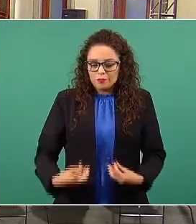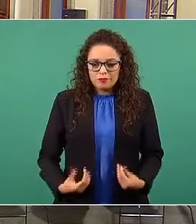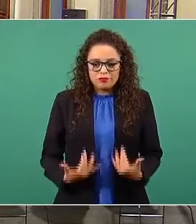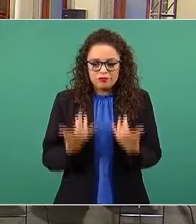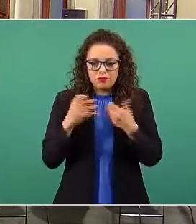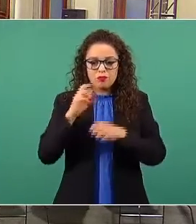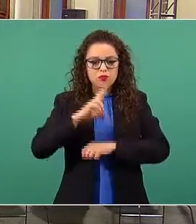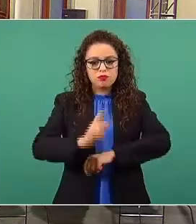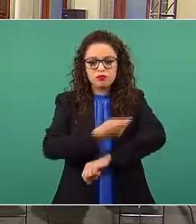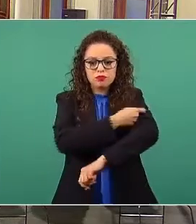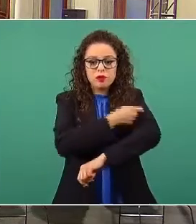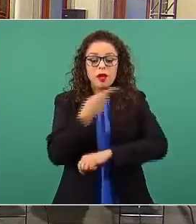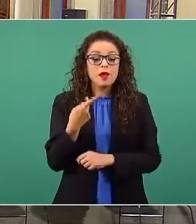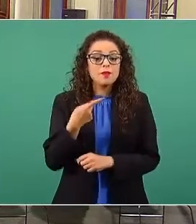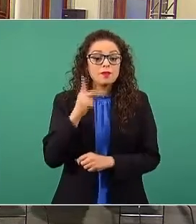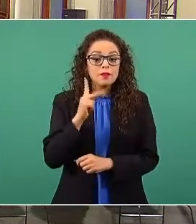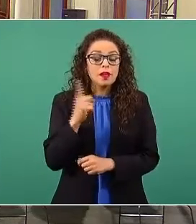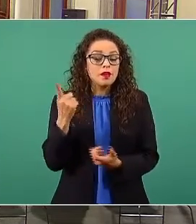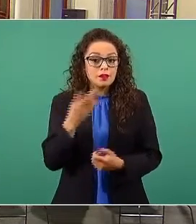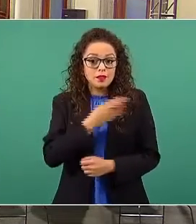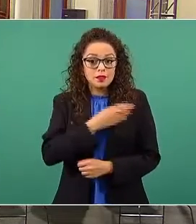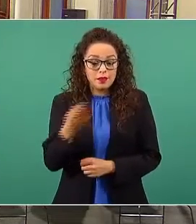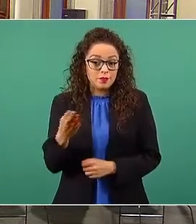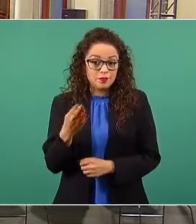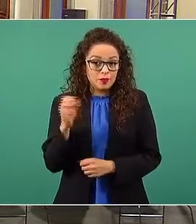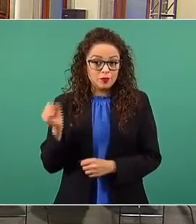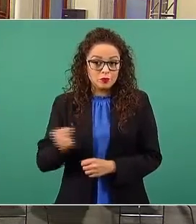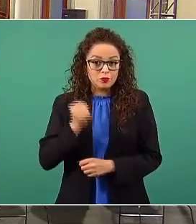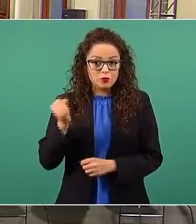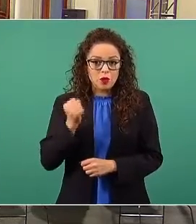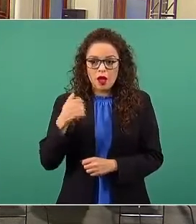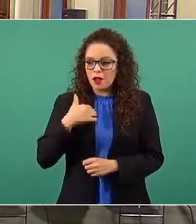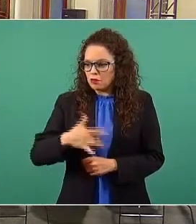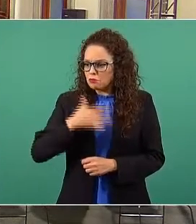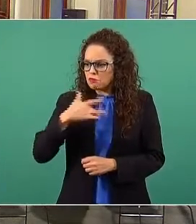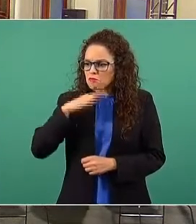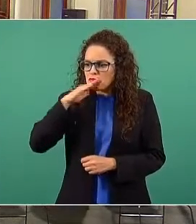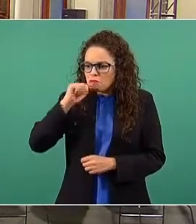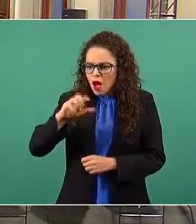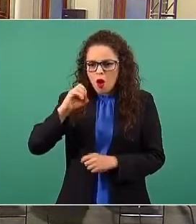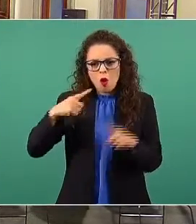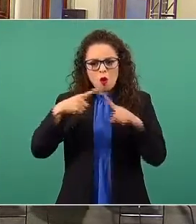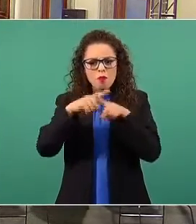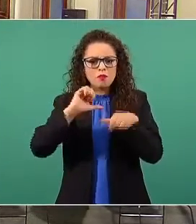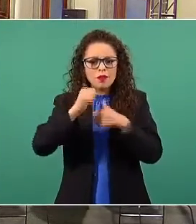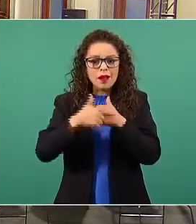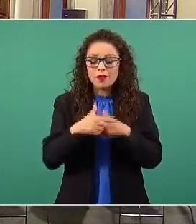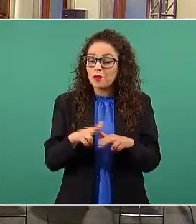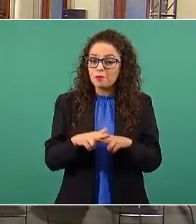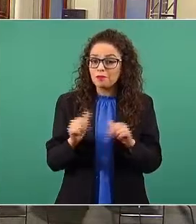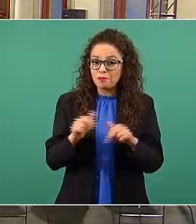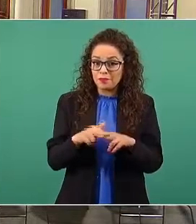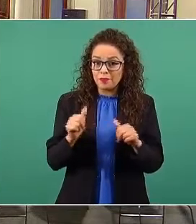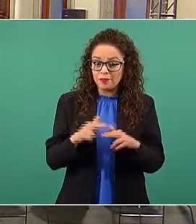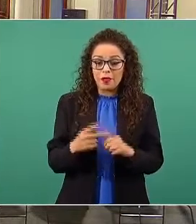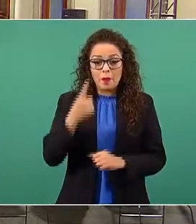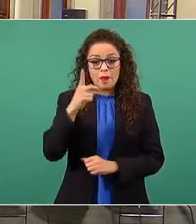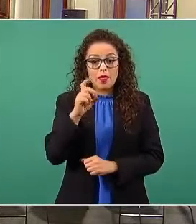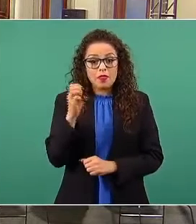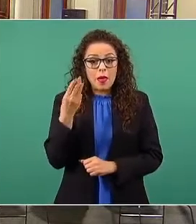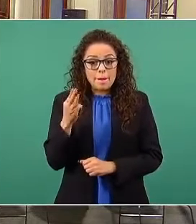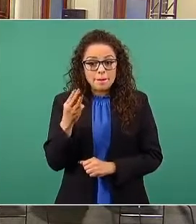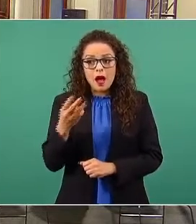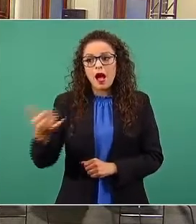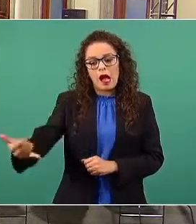ya no tuve ninguna reacción y me llamaron el día 1 de mayo para aplicarme la